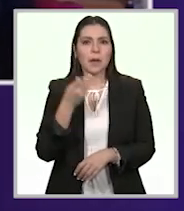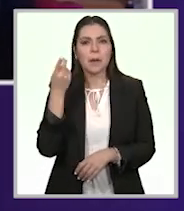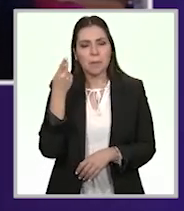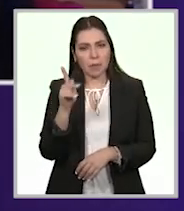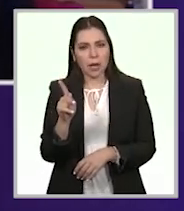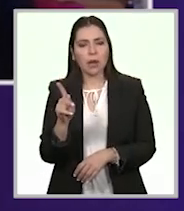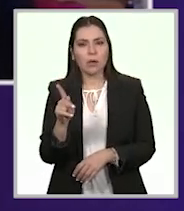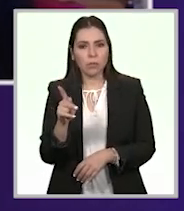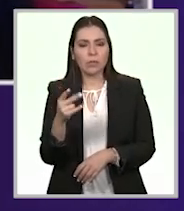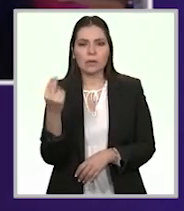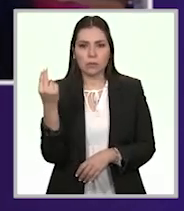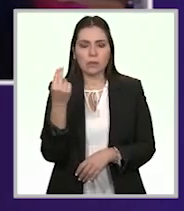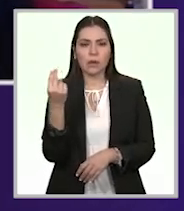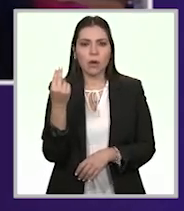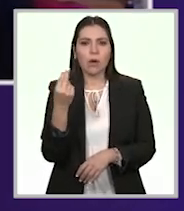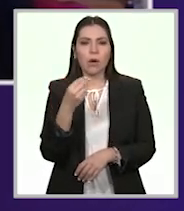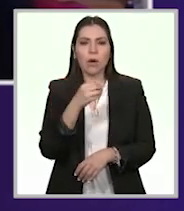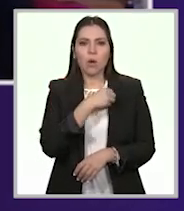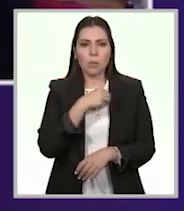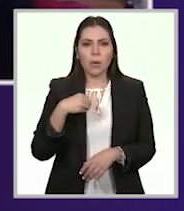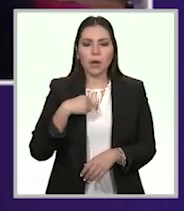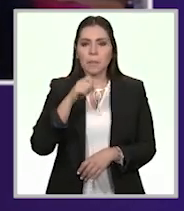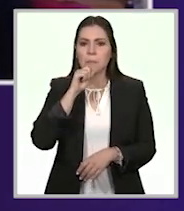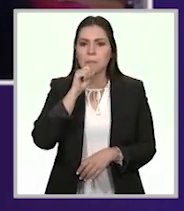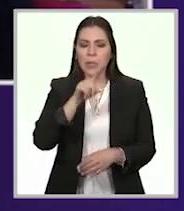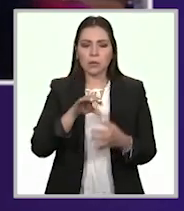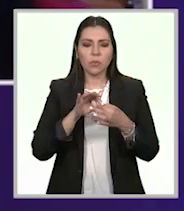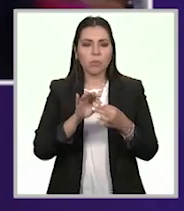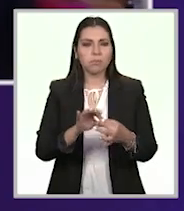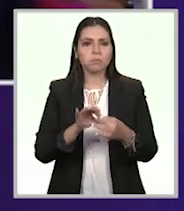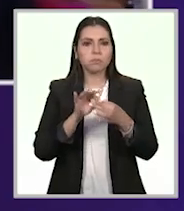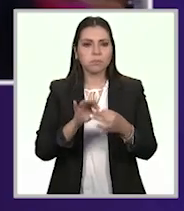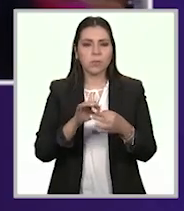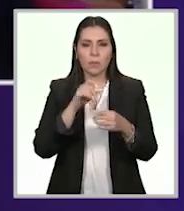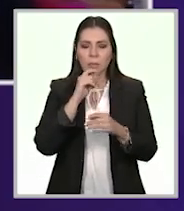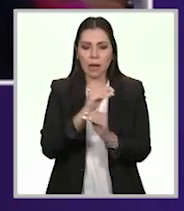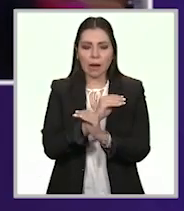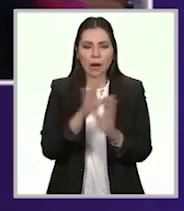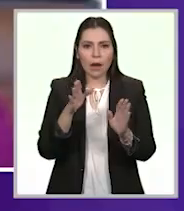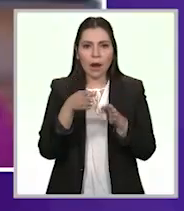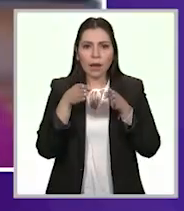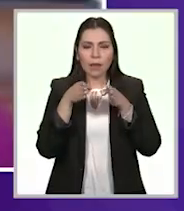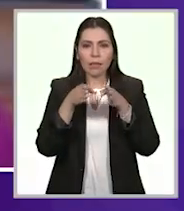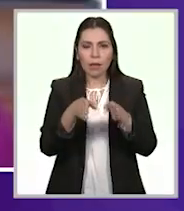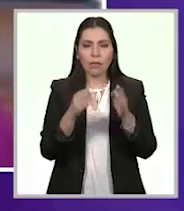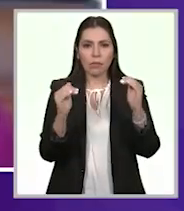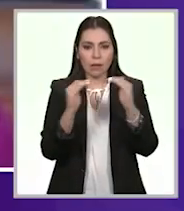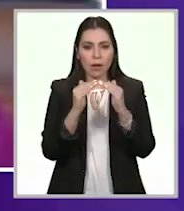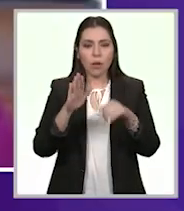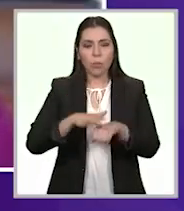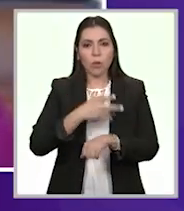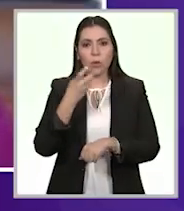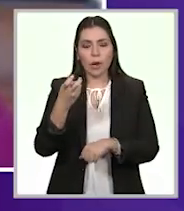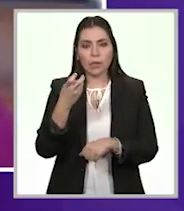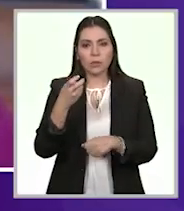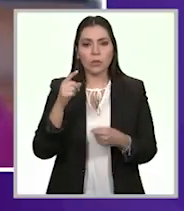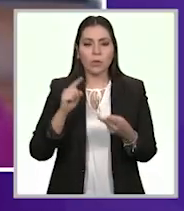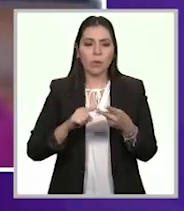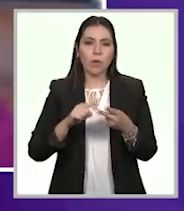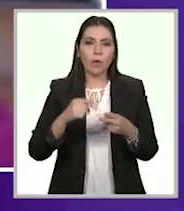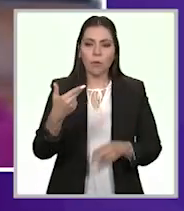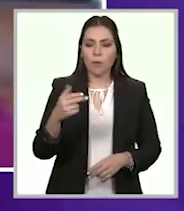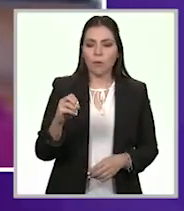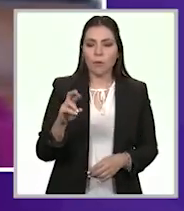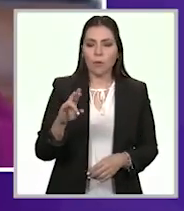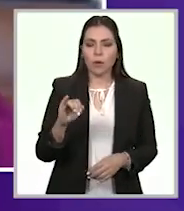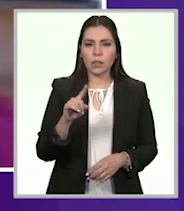hay, digamos, un deber de darle coherencia, uniformidad al sistema, y por tanto este precedente